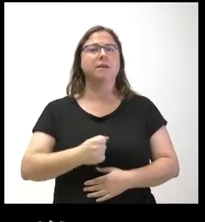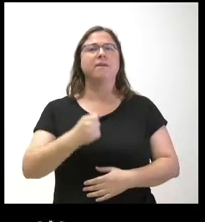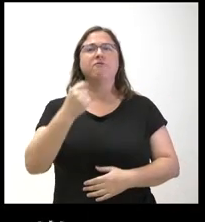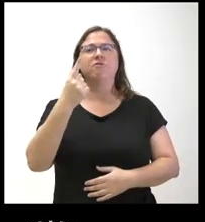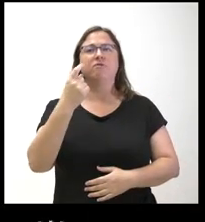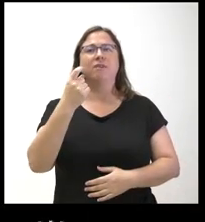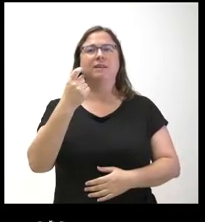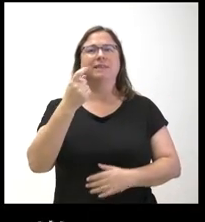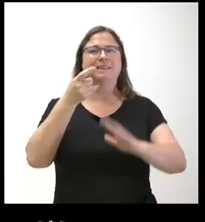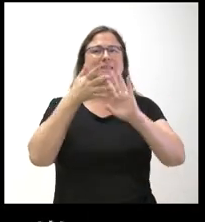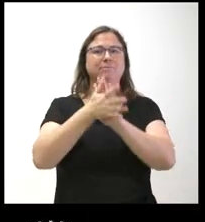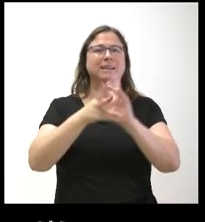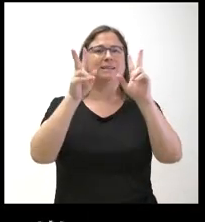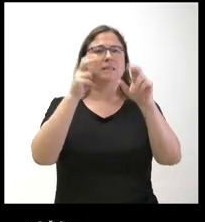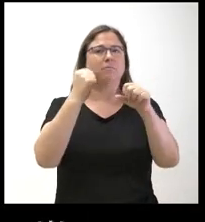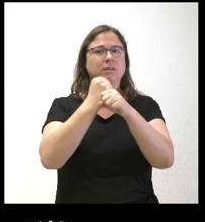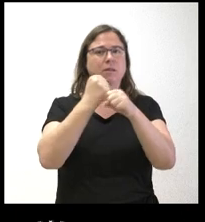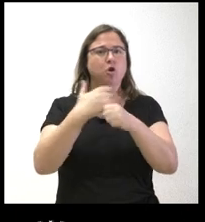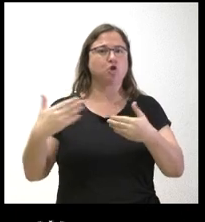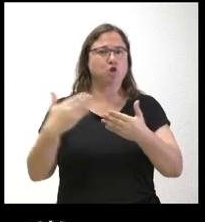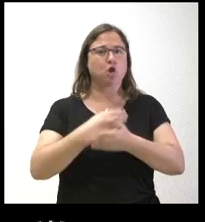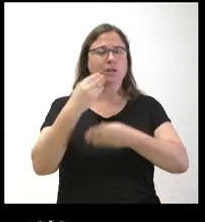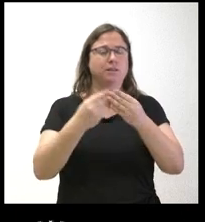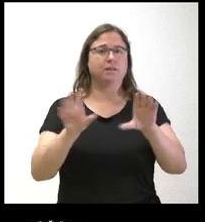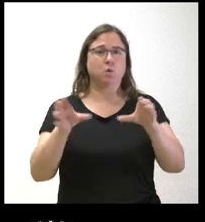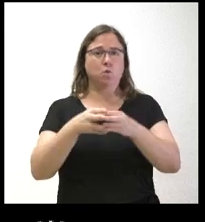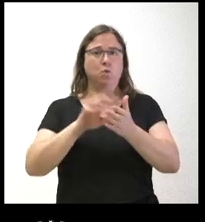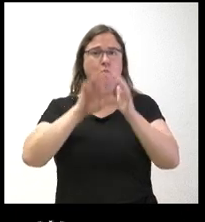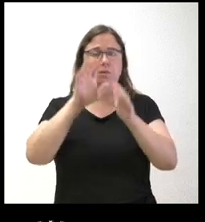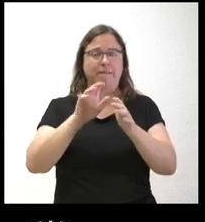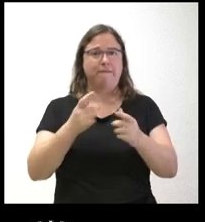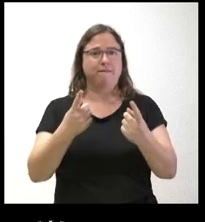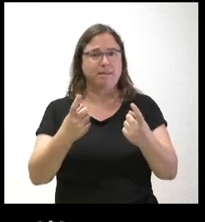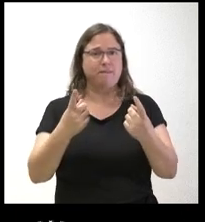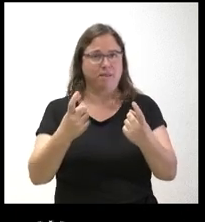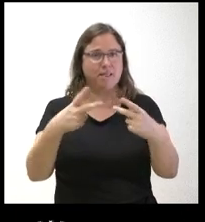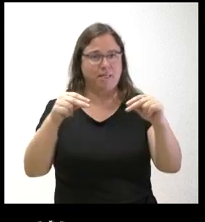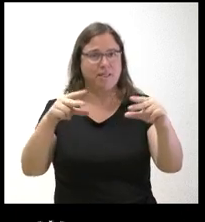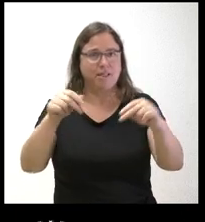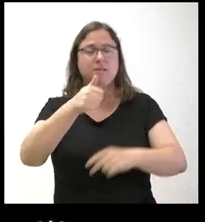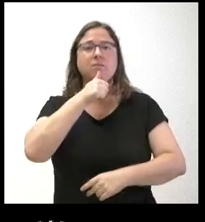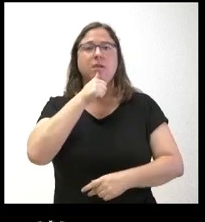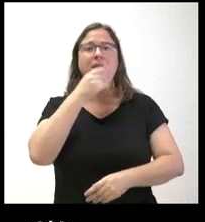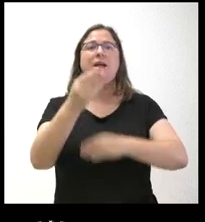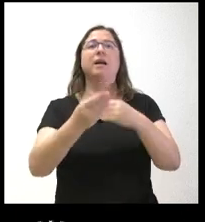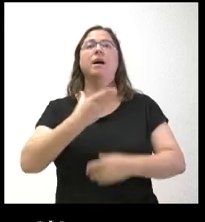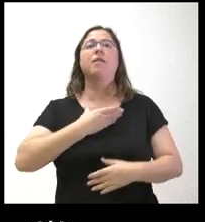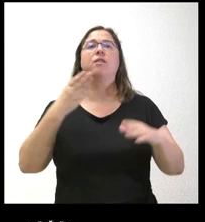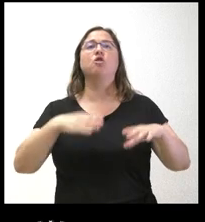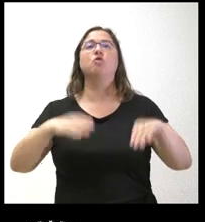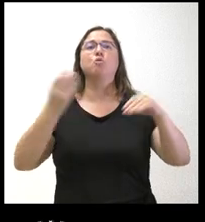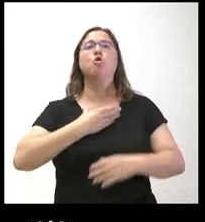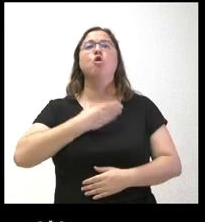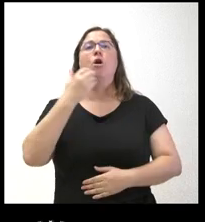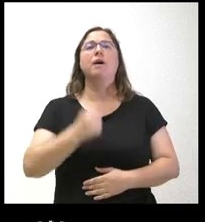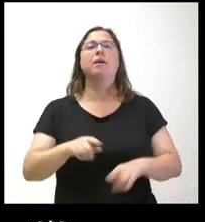rematar todos los trabajos que se vienen desarrollando en la junta y no termina de concretarse lo que hace el ayuntamiento de Burgos no lo ven